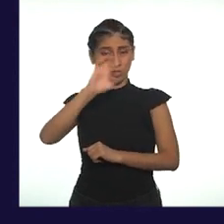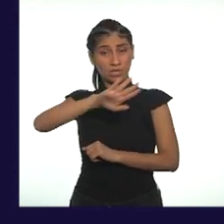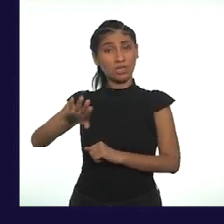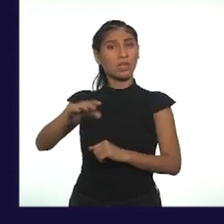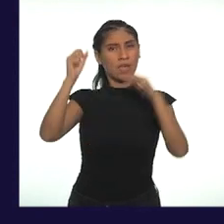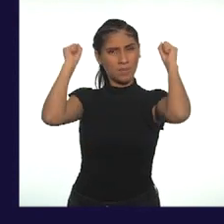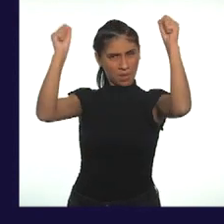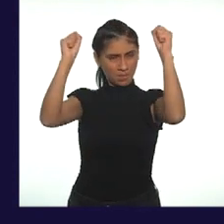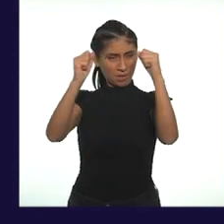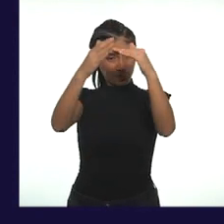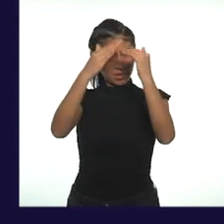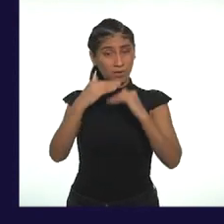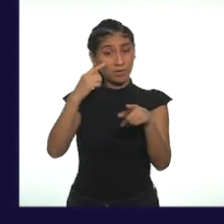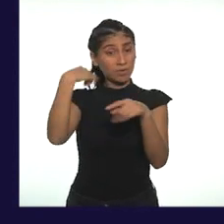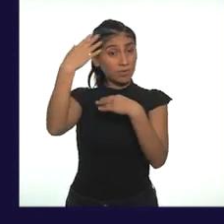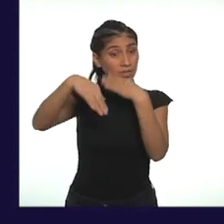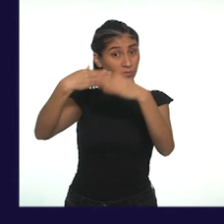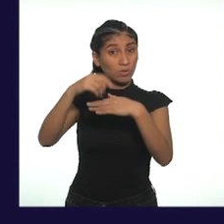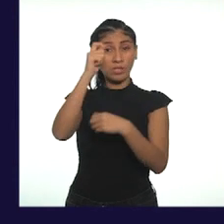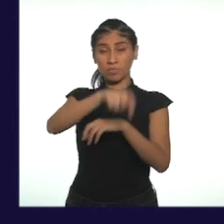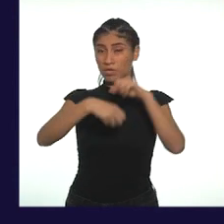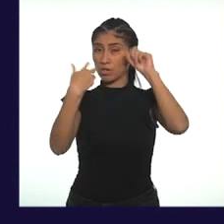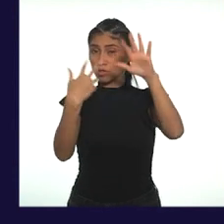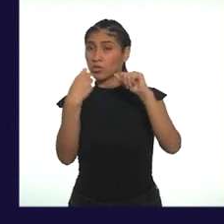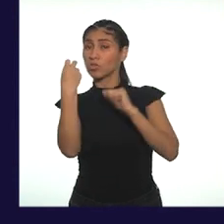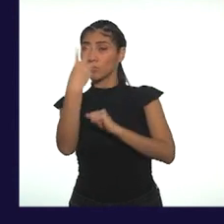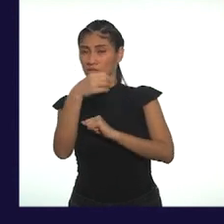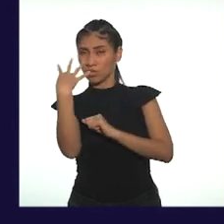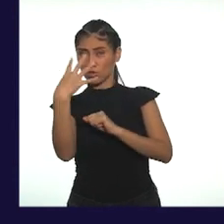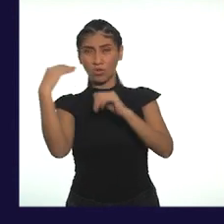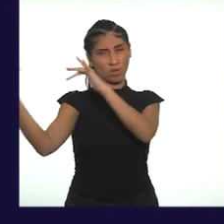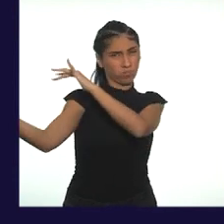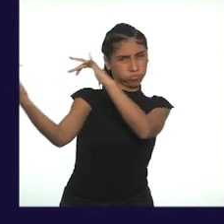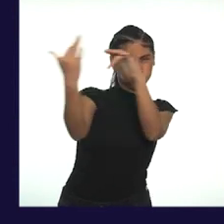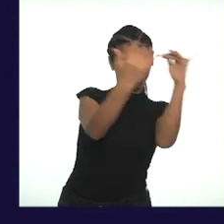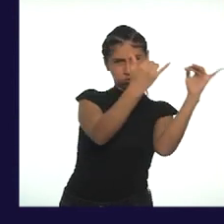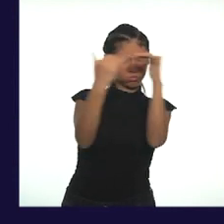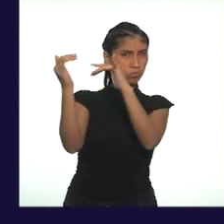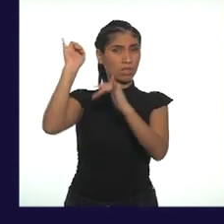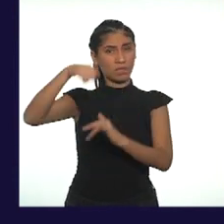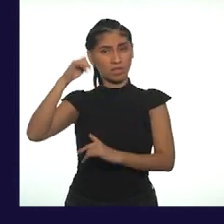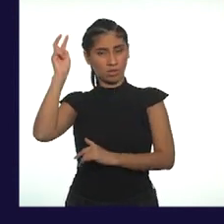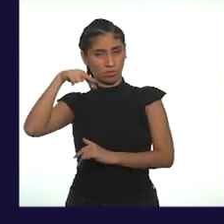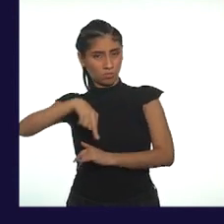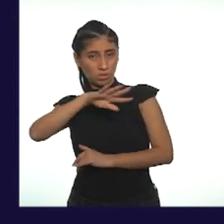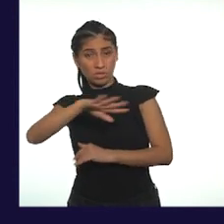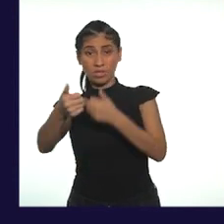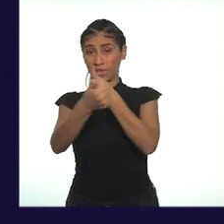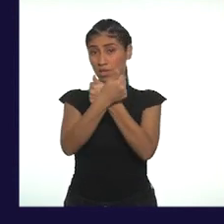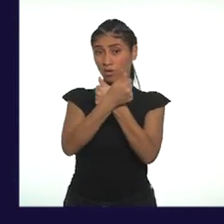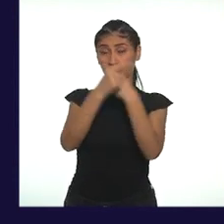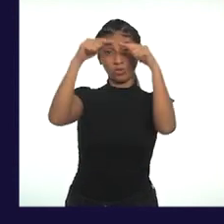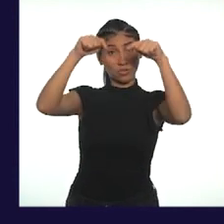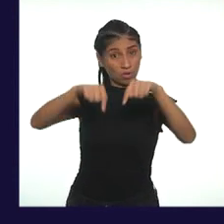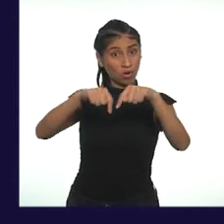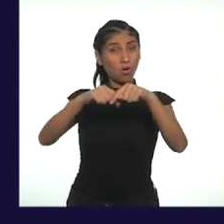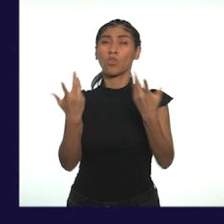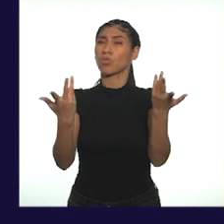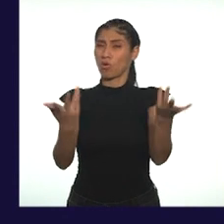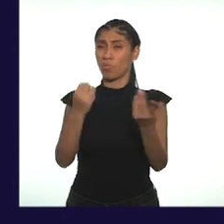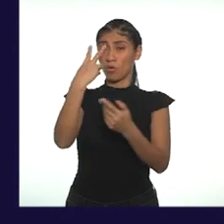en 1824 con la batalla de Junín y Ayacucho. Y hoy, 200 años